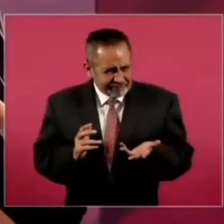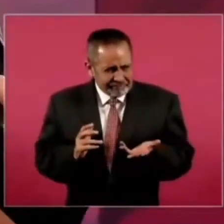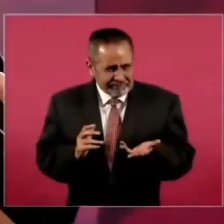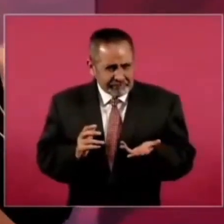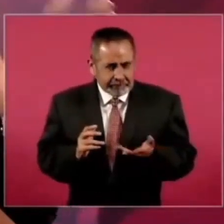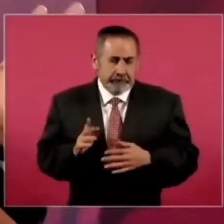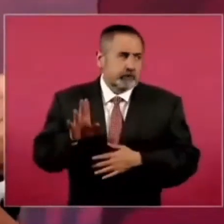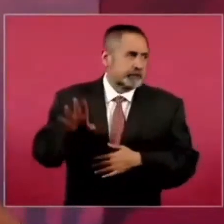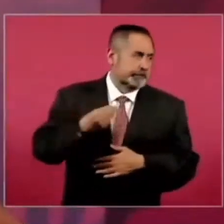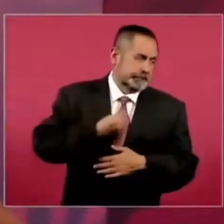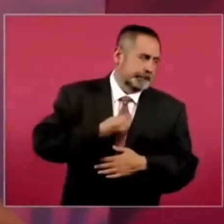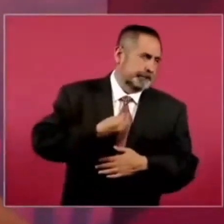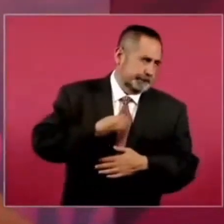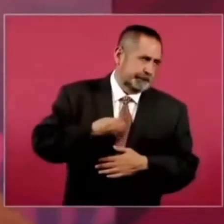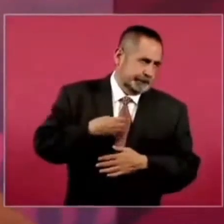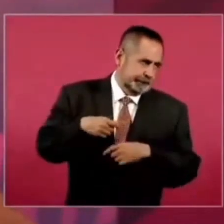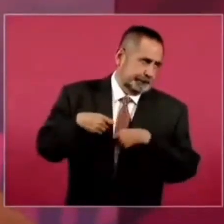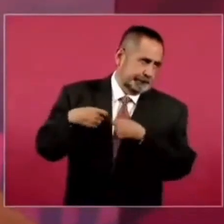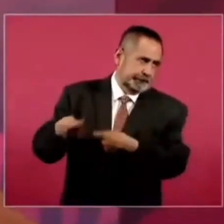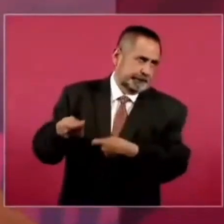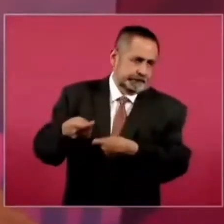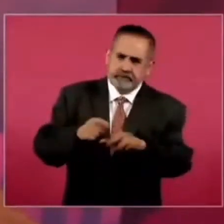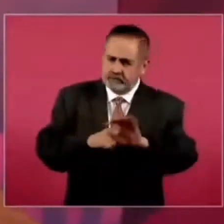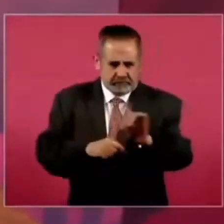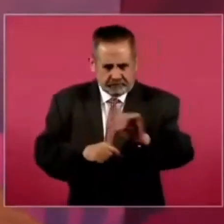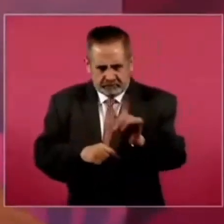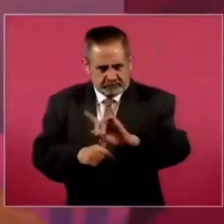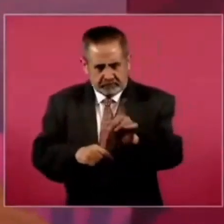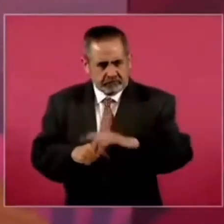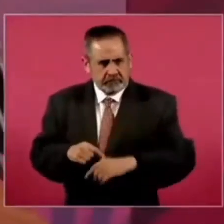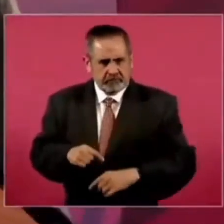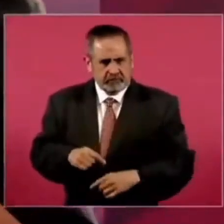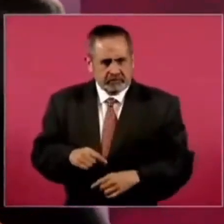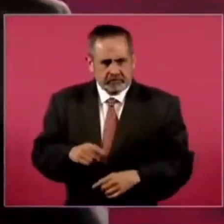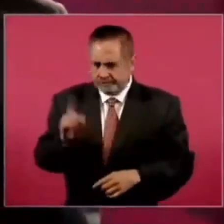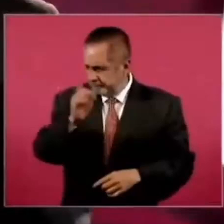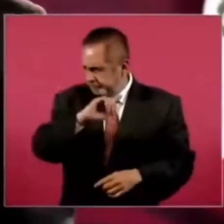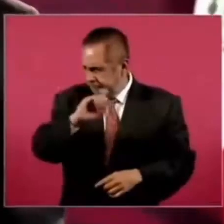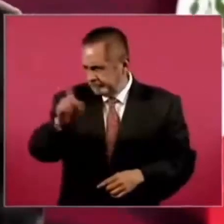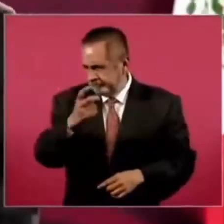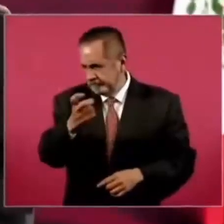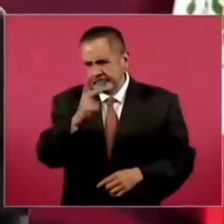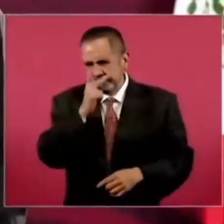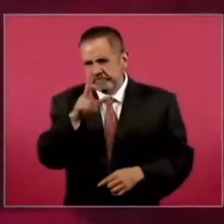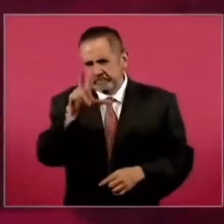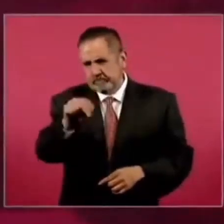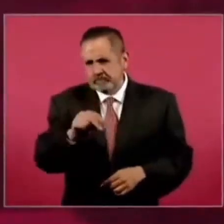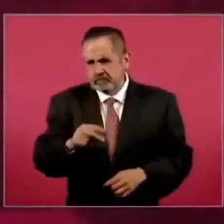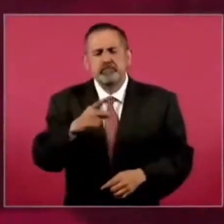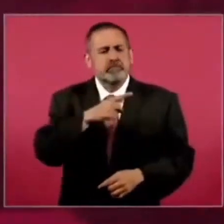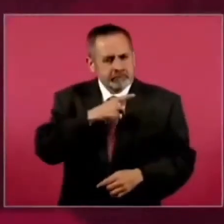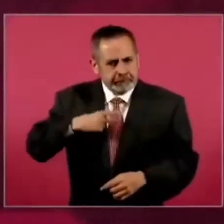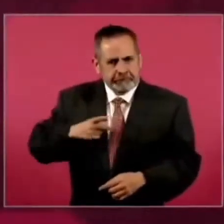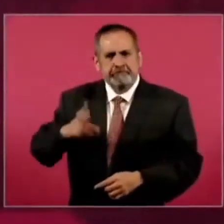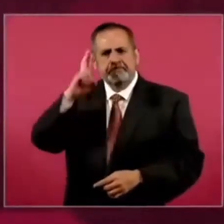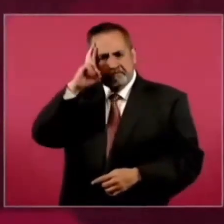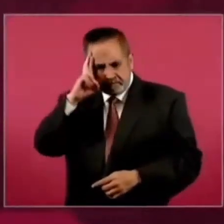te voy a aguantar, ¿no? No, no, es